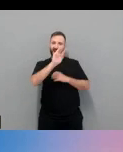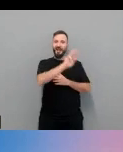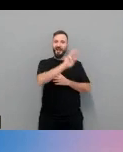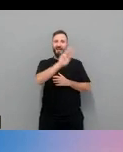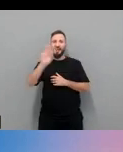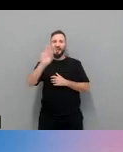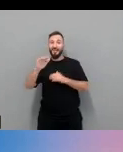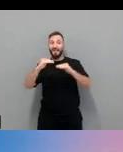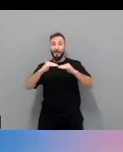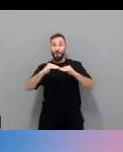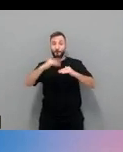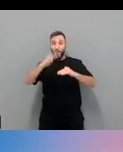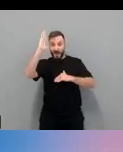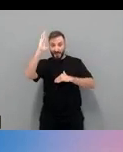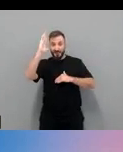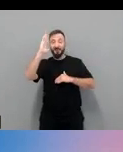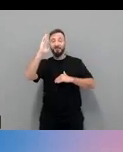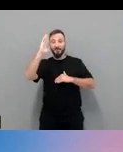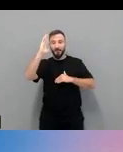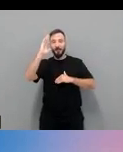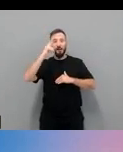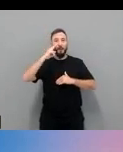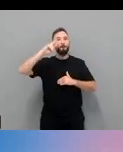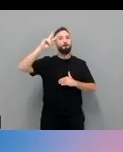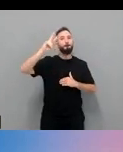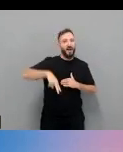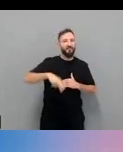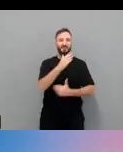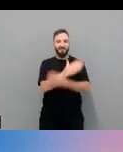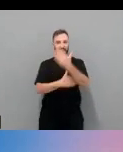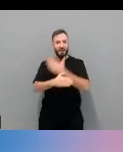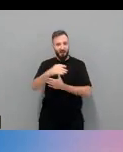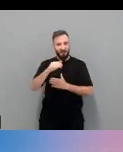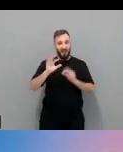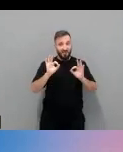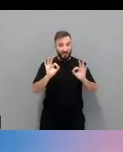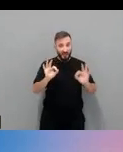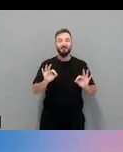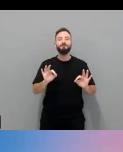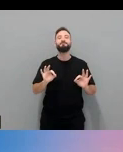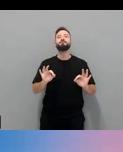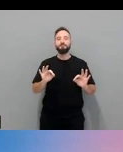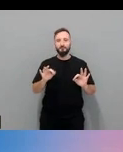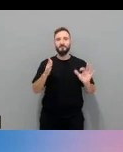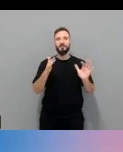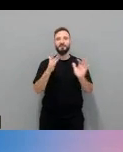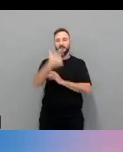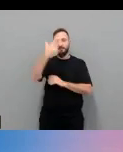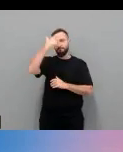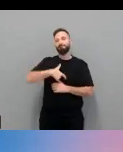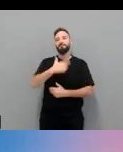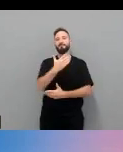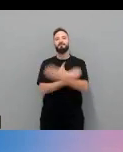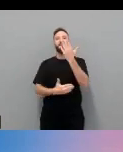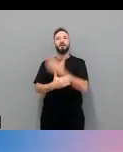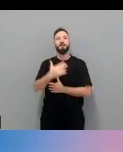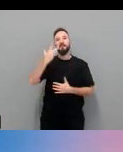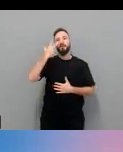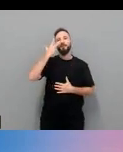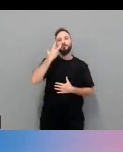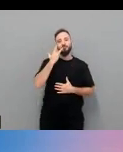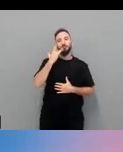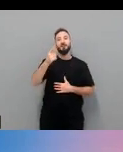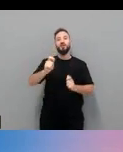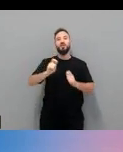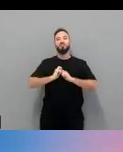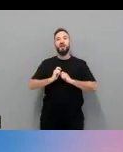o más de discapacidad, entonces estamos reconocidos como personas con discapacidad y eso nos da